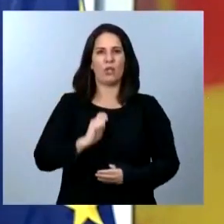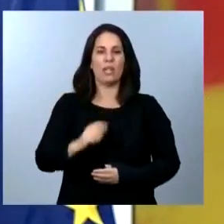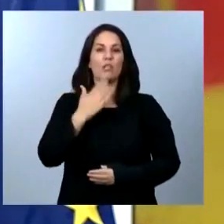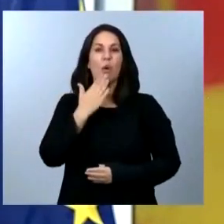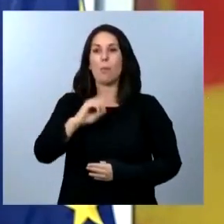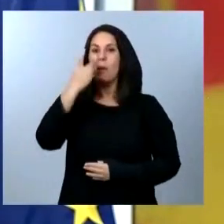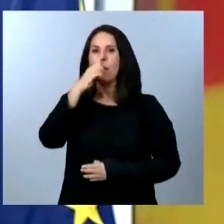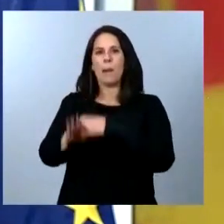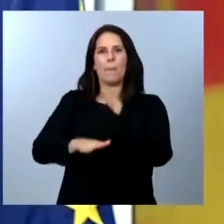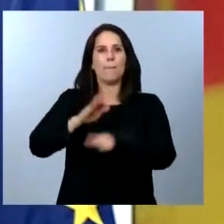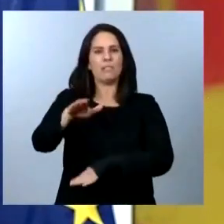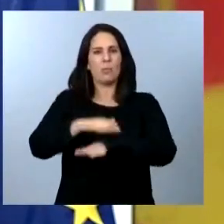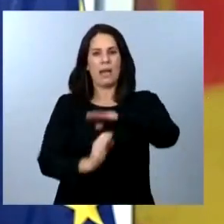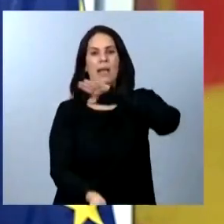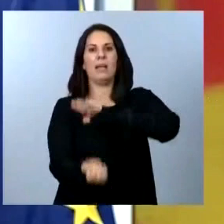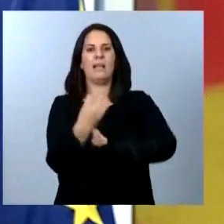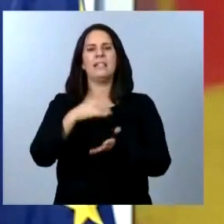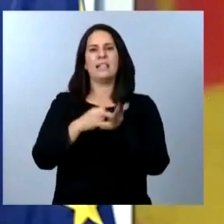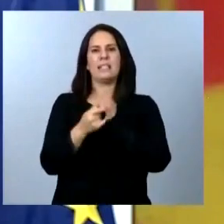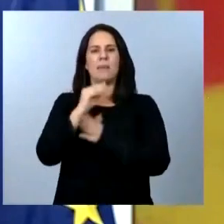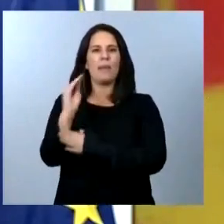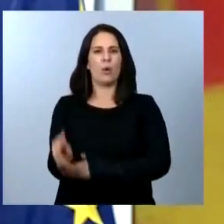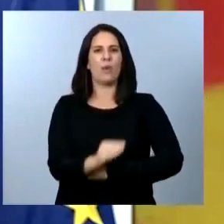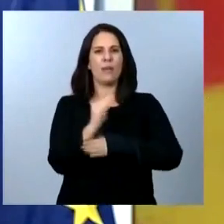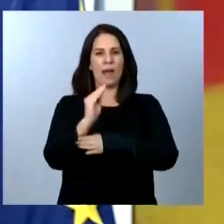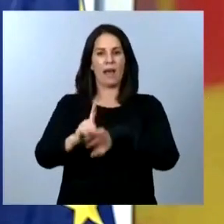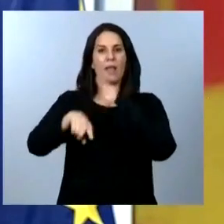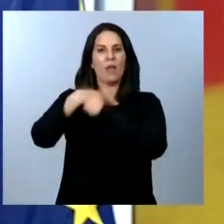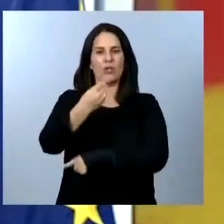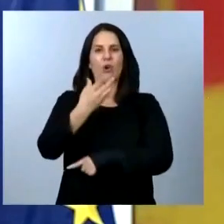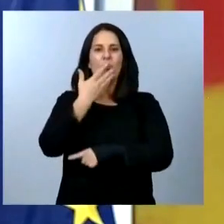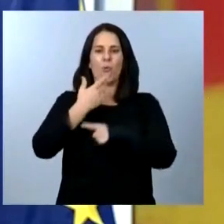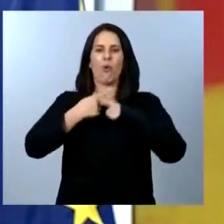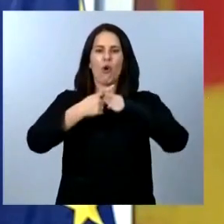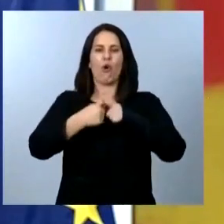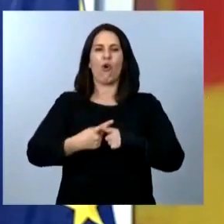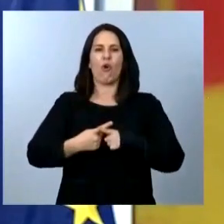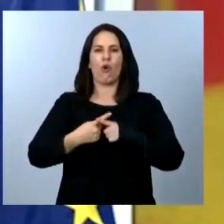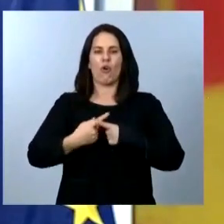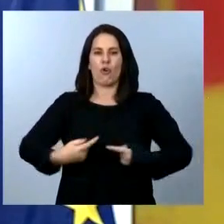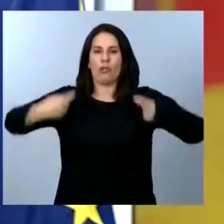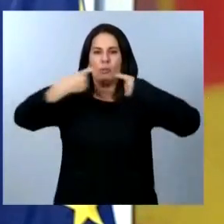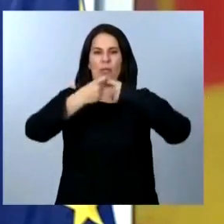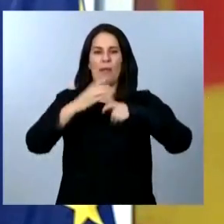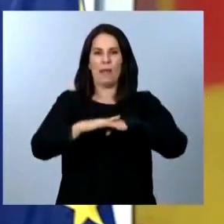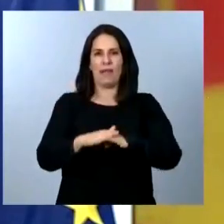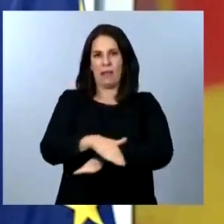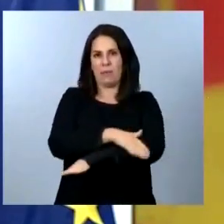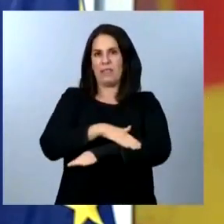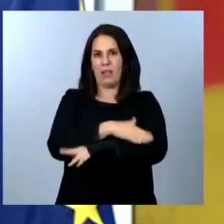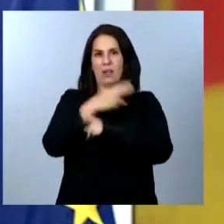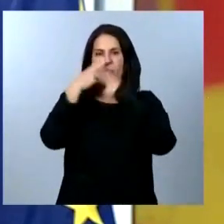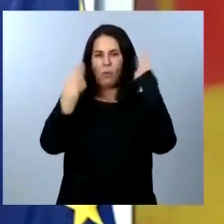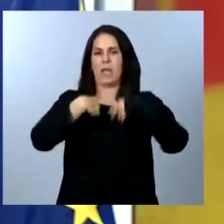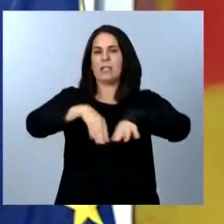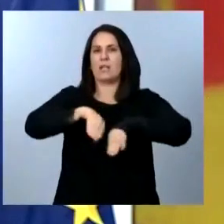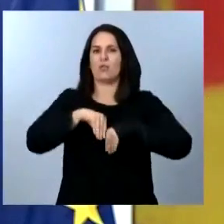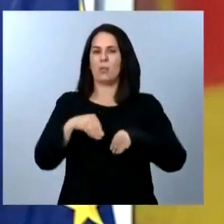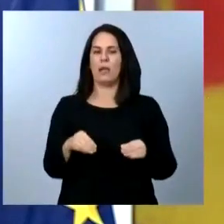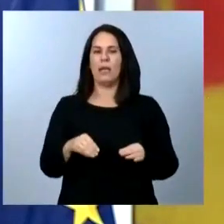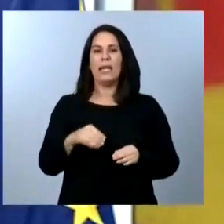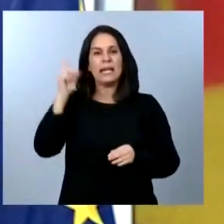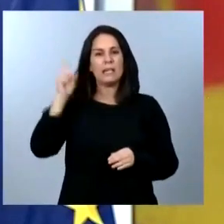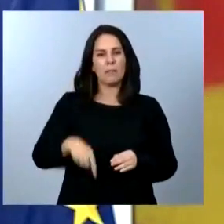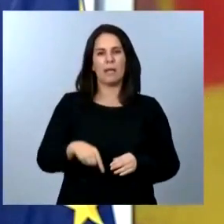un sistema de cuidados que asuma la corresponsabilidad de las administraciones públicas en este ámbito y que además sea una fuente para